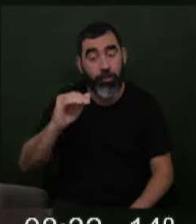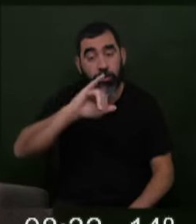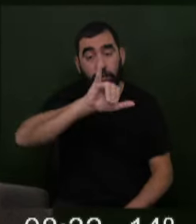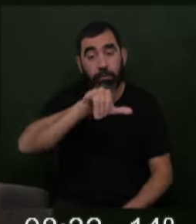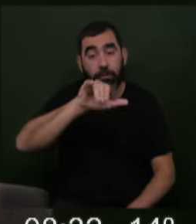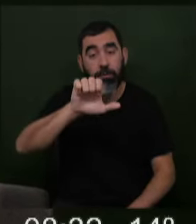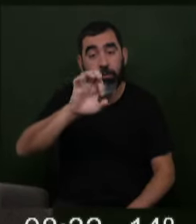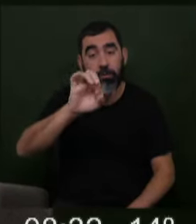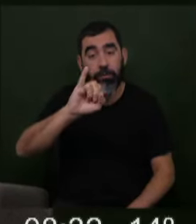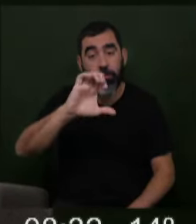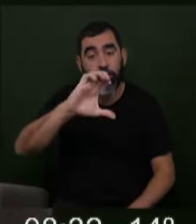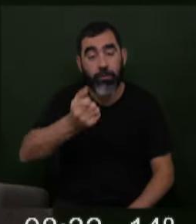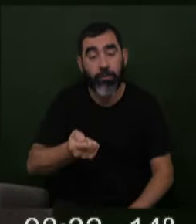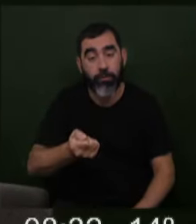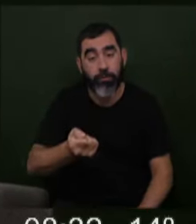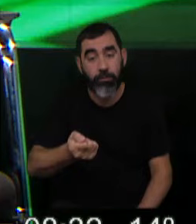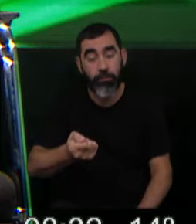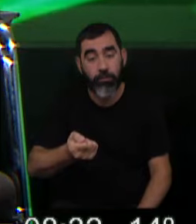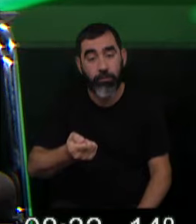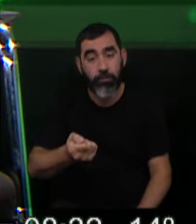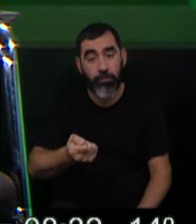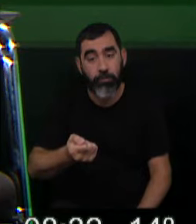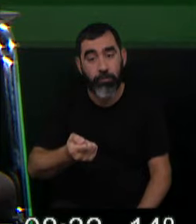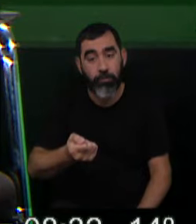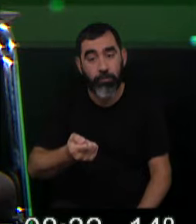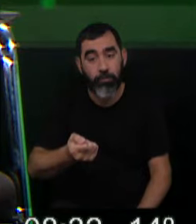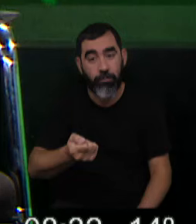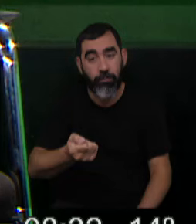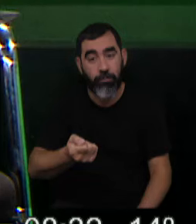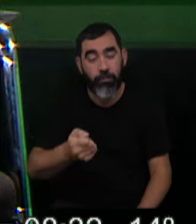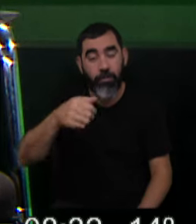Jessica, ay, ¿dónde te tengo el nombre? Jessica.